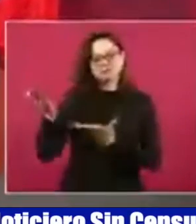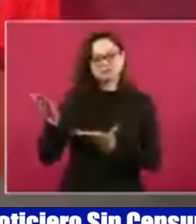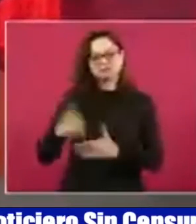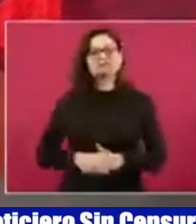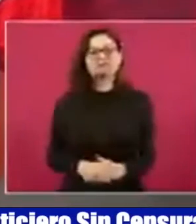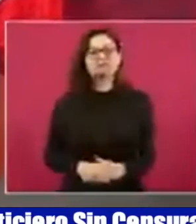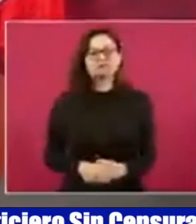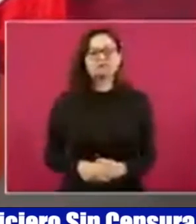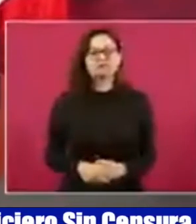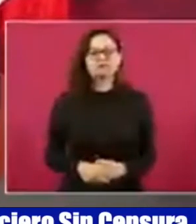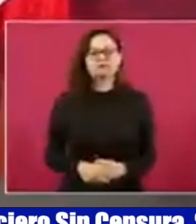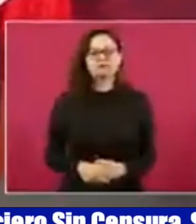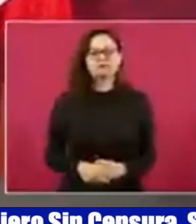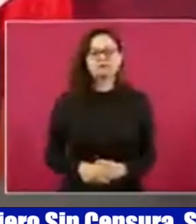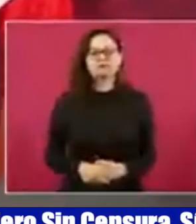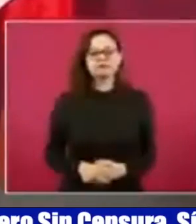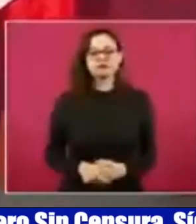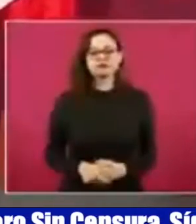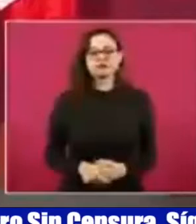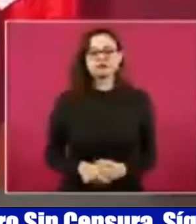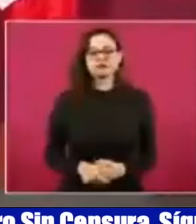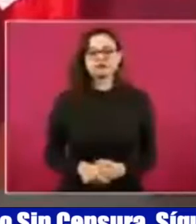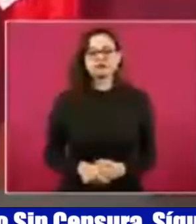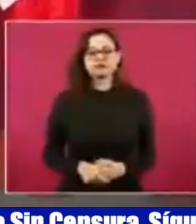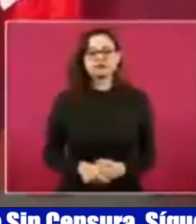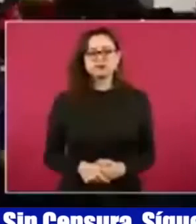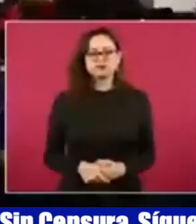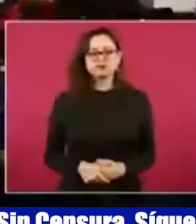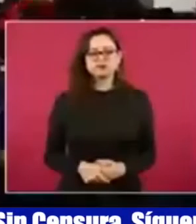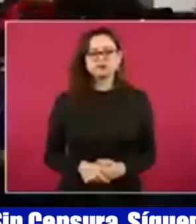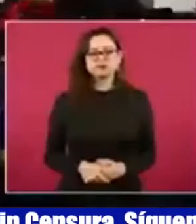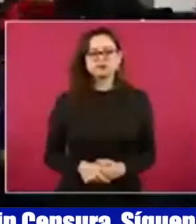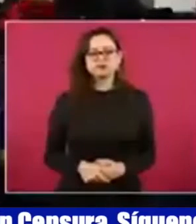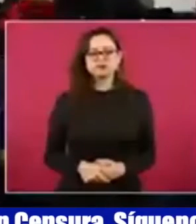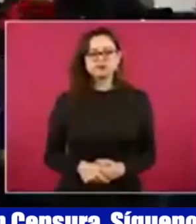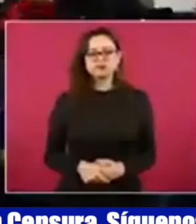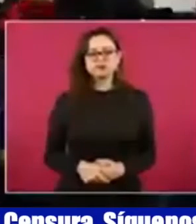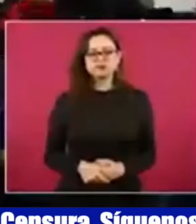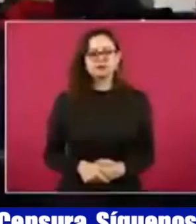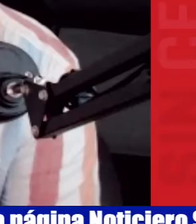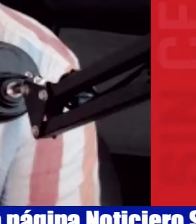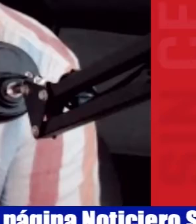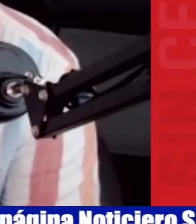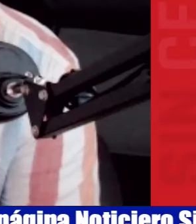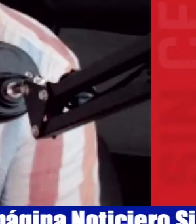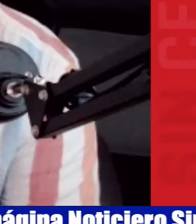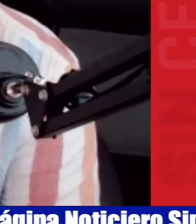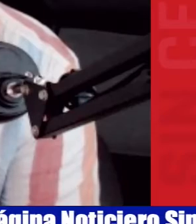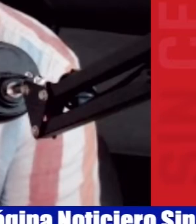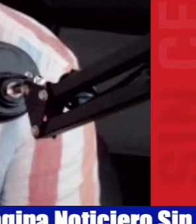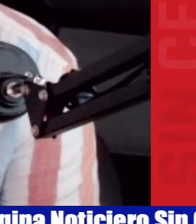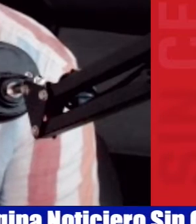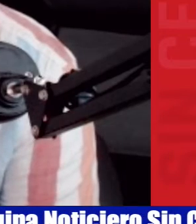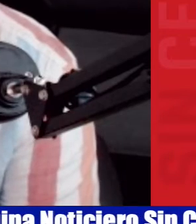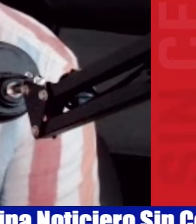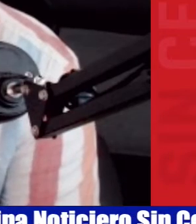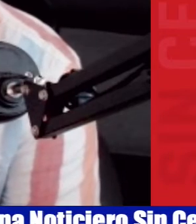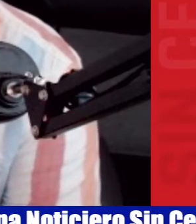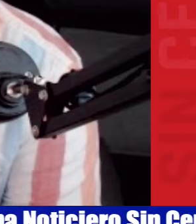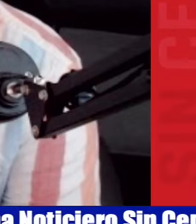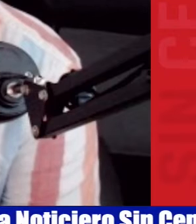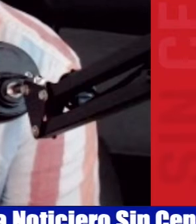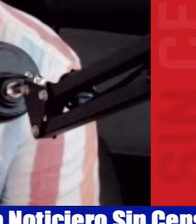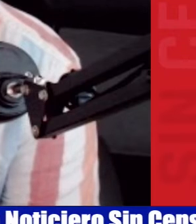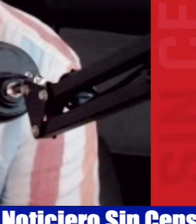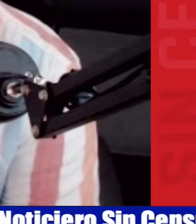dé visibilidad a estos grupos que por siempre han estado pues